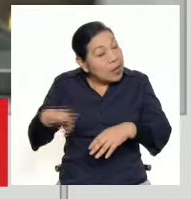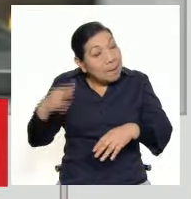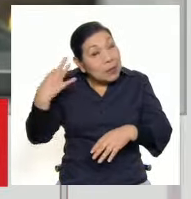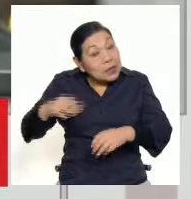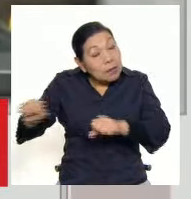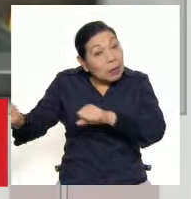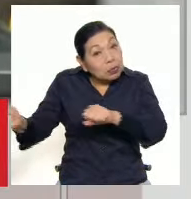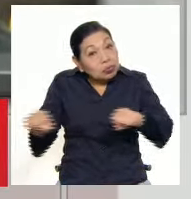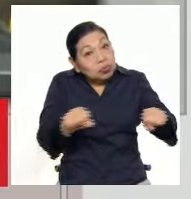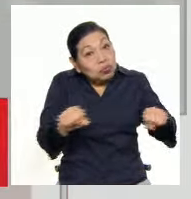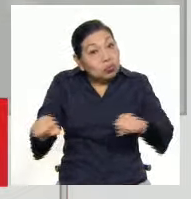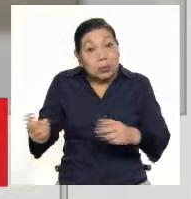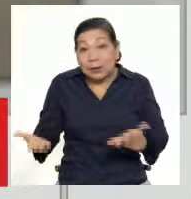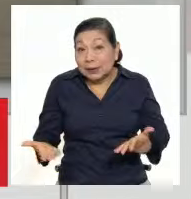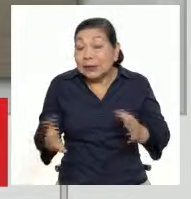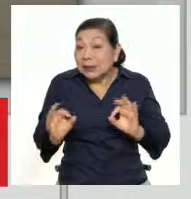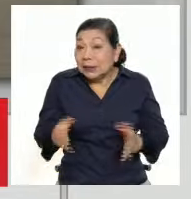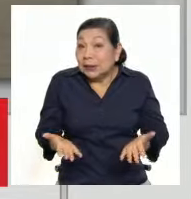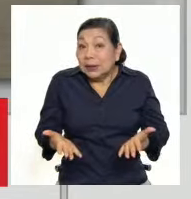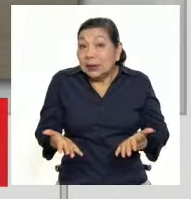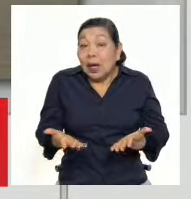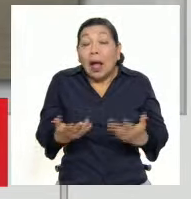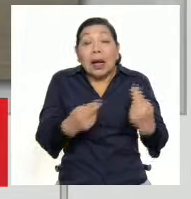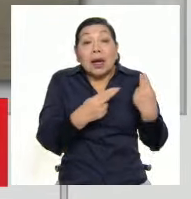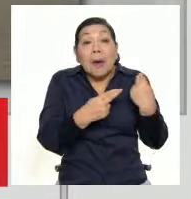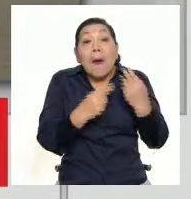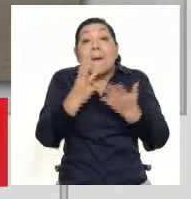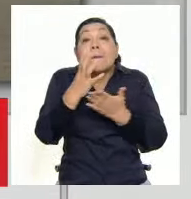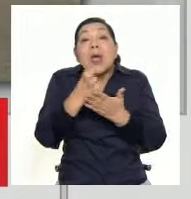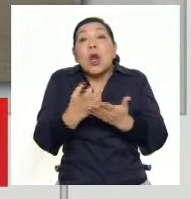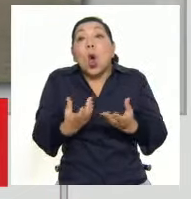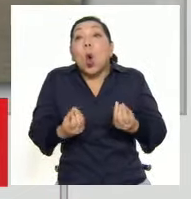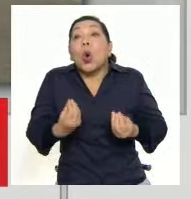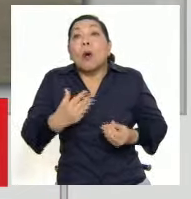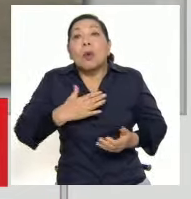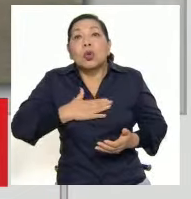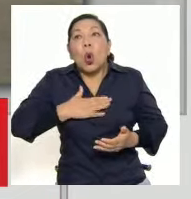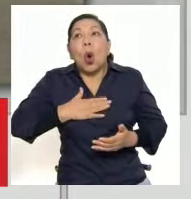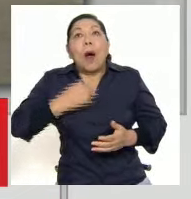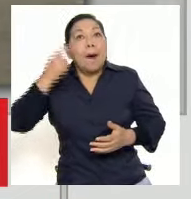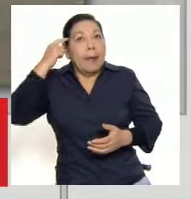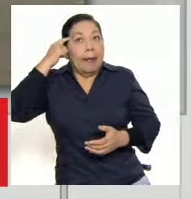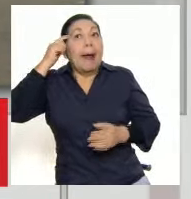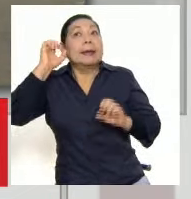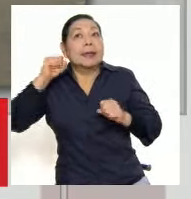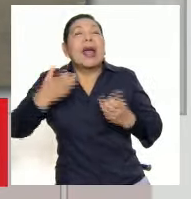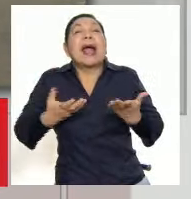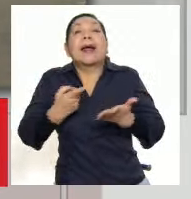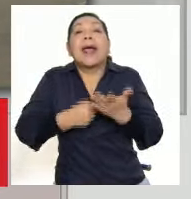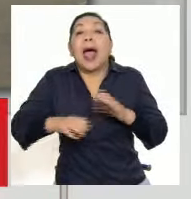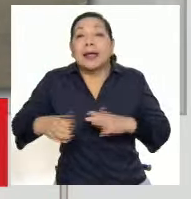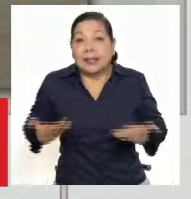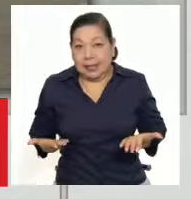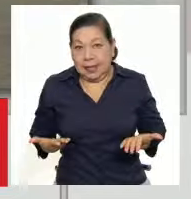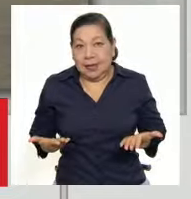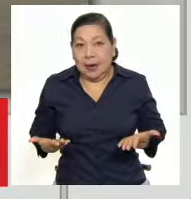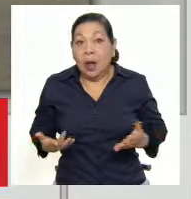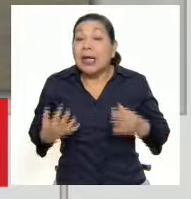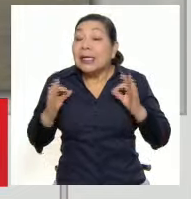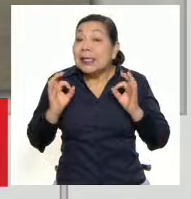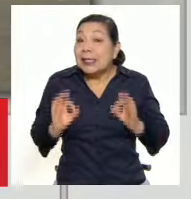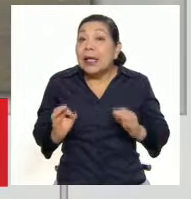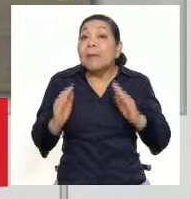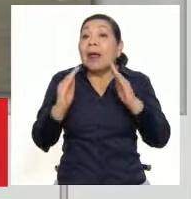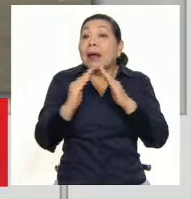que ocurrir un momento. Lo que sí está en nuestras manos es reducir nuestro riesgo por exposición. Y eso solamente lo vamos a hacer